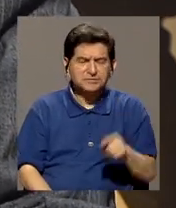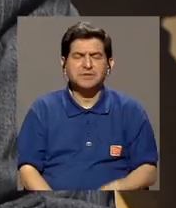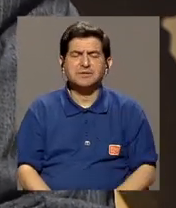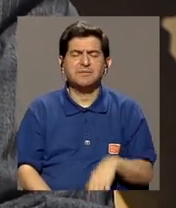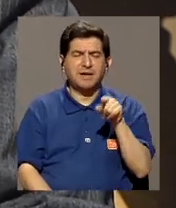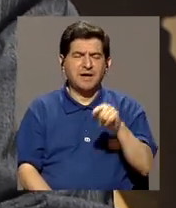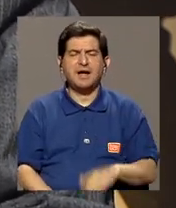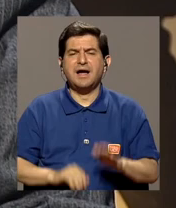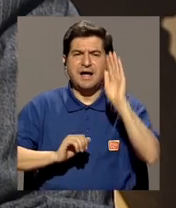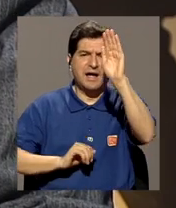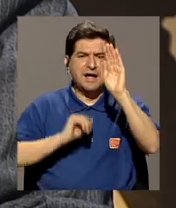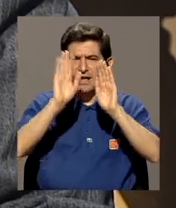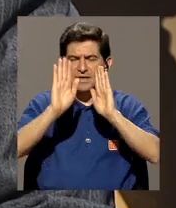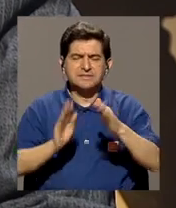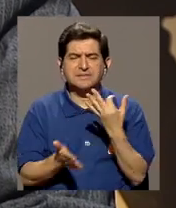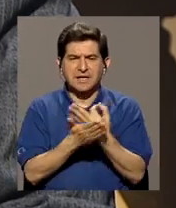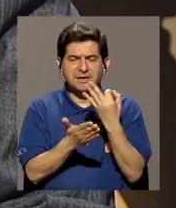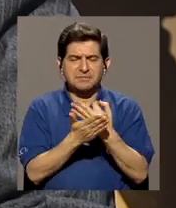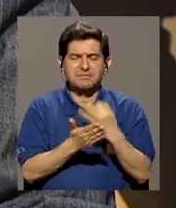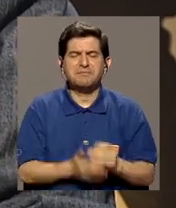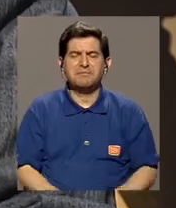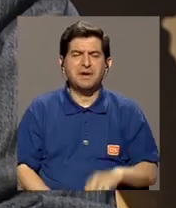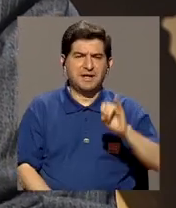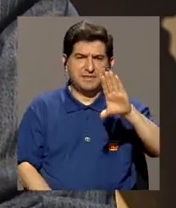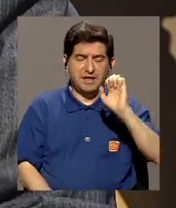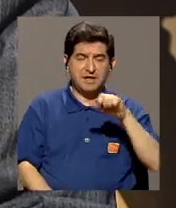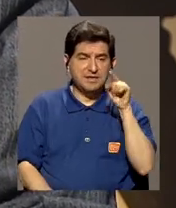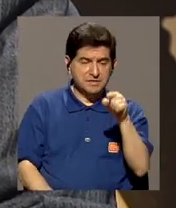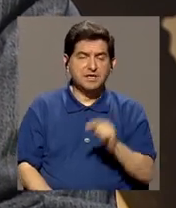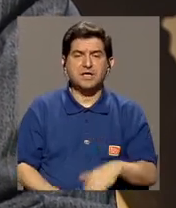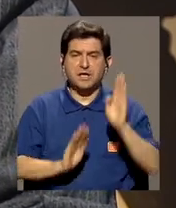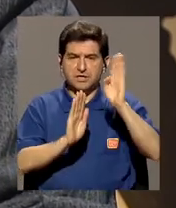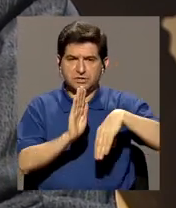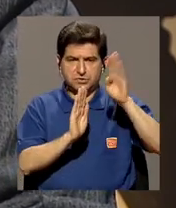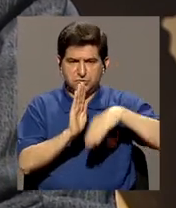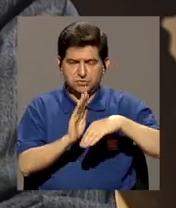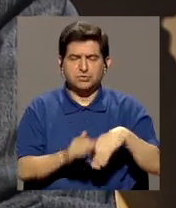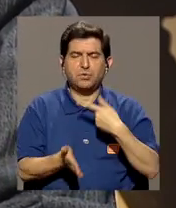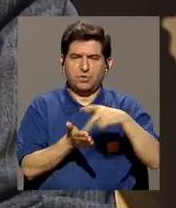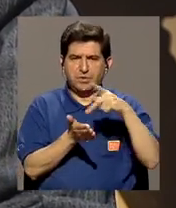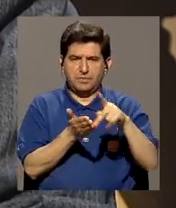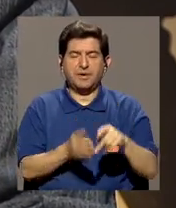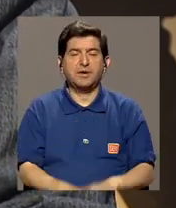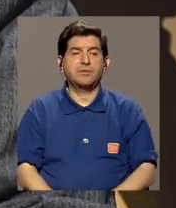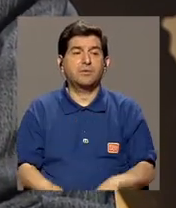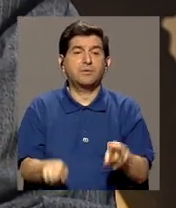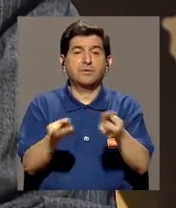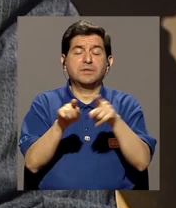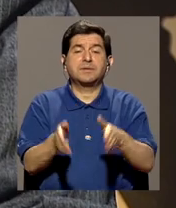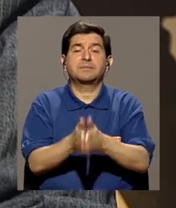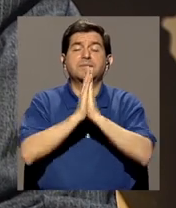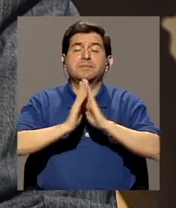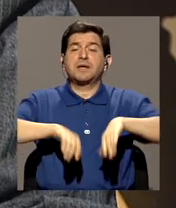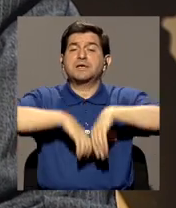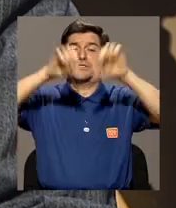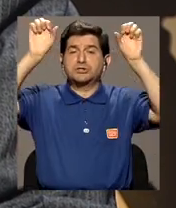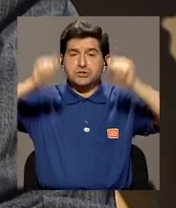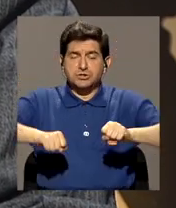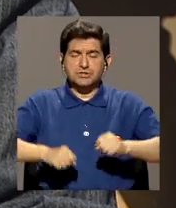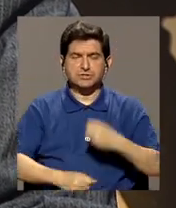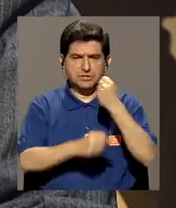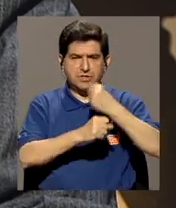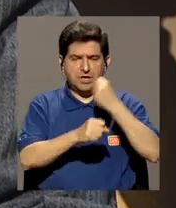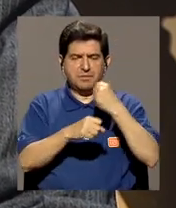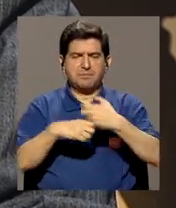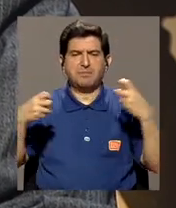de financiamiento que ha tenido a elise por ejemplo y eso va a abaratar las tarifas por otro lado nos pide digamos un sistema de operación